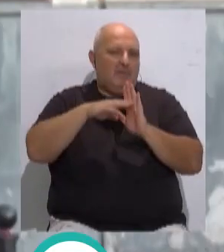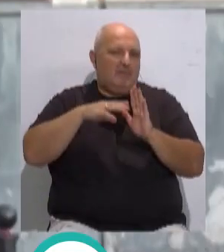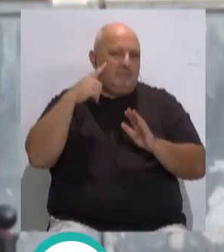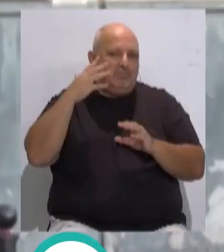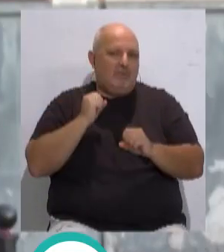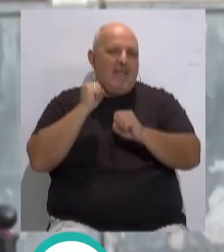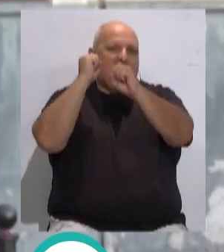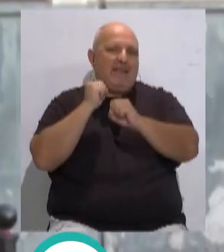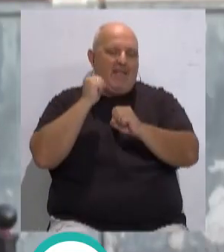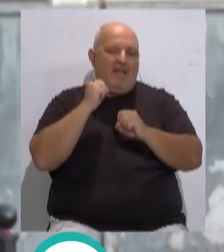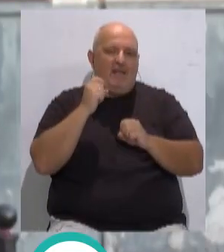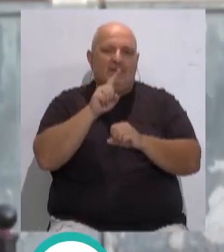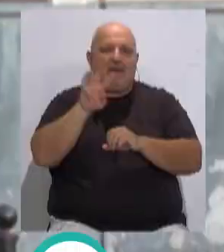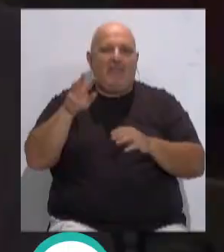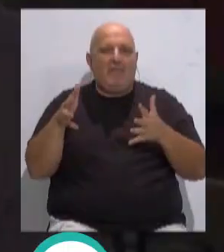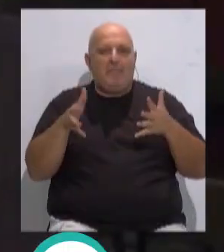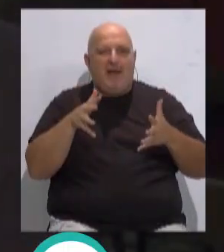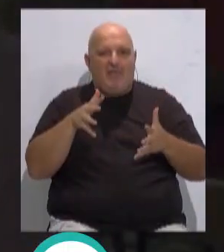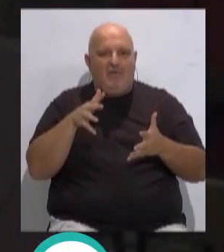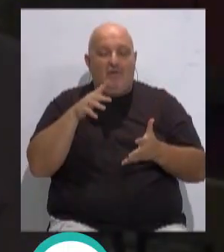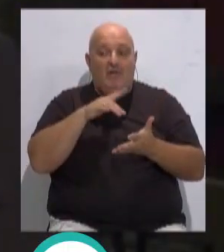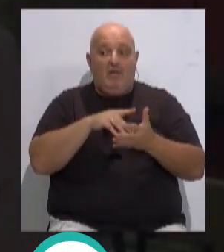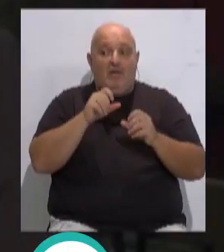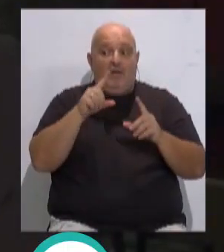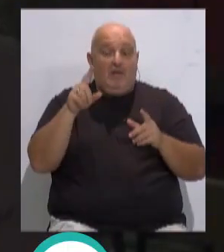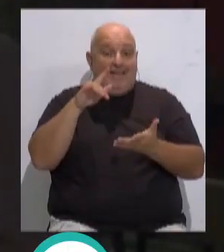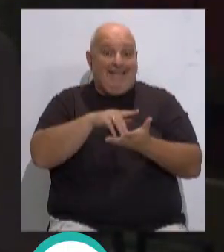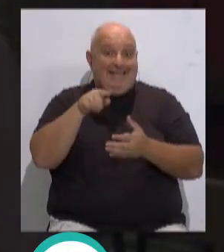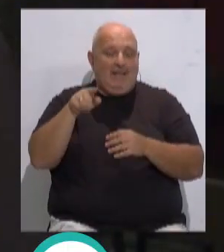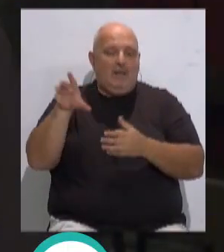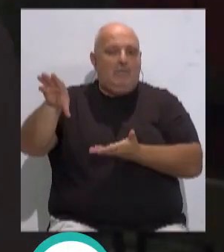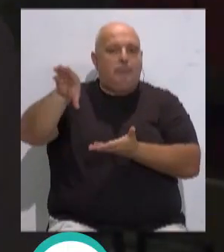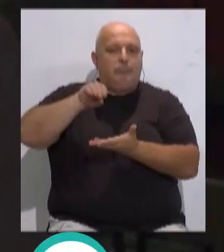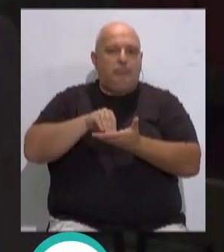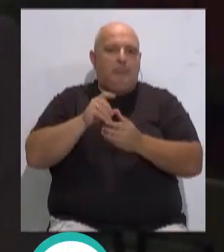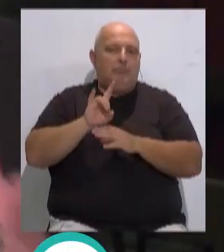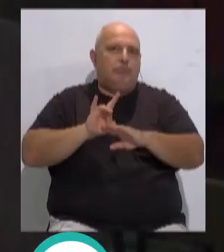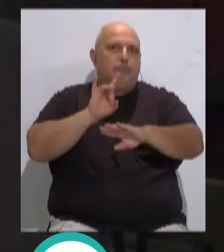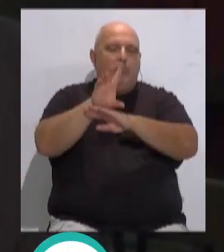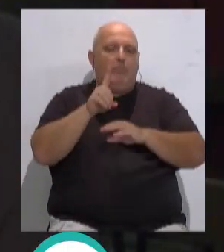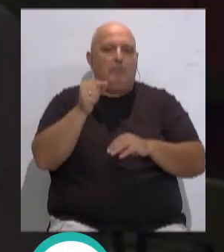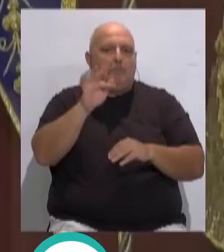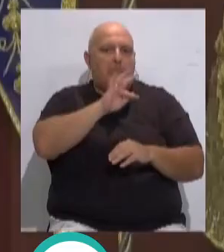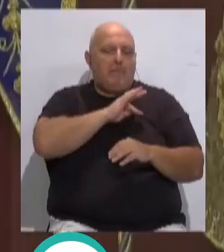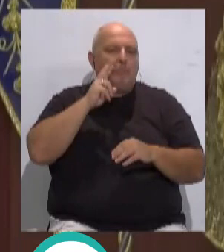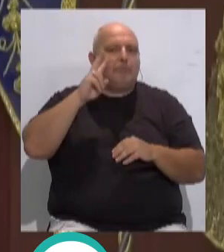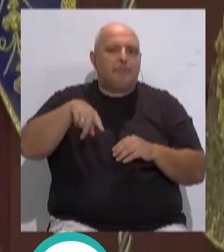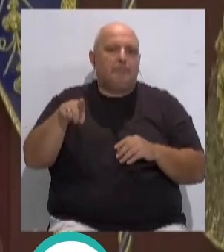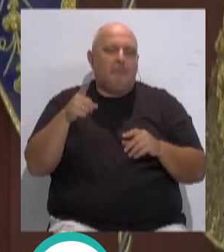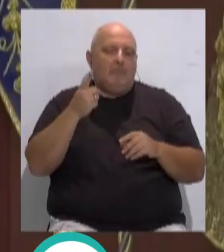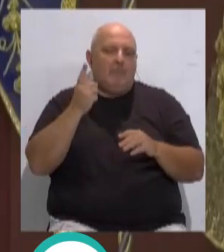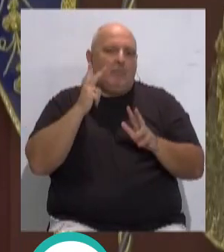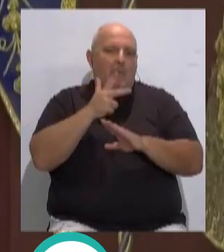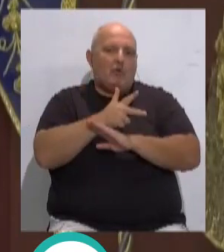Cofrade La Levantá el pasado 13 de marzo y coincidiendo con la reciente conmemoración del Día Internacional de la Mujer. El jurado del Premio Cádiz